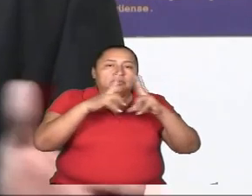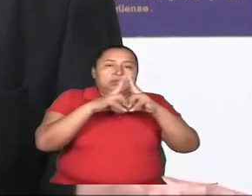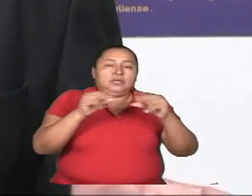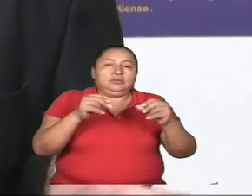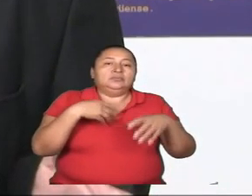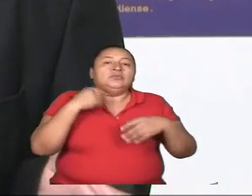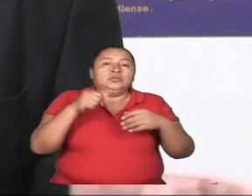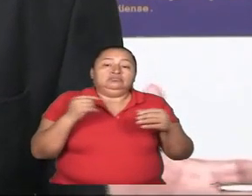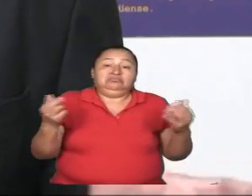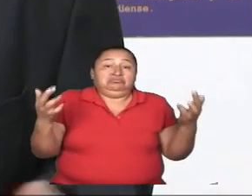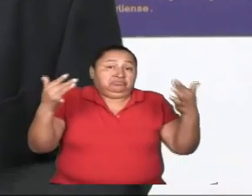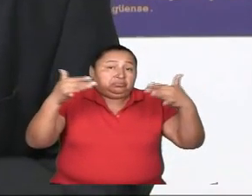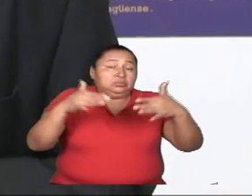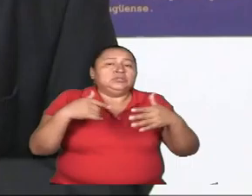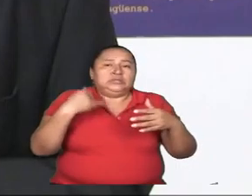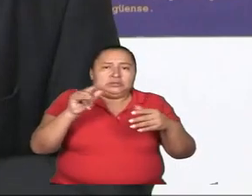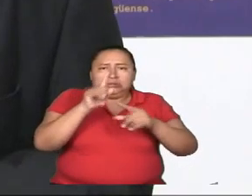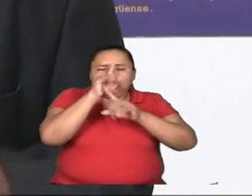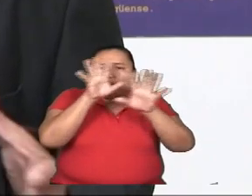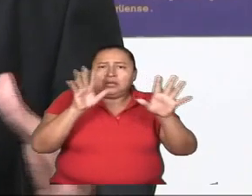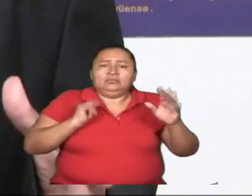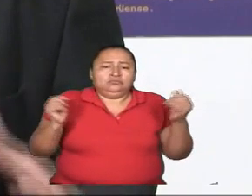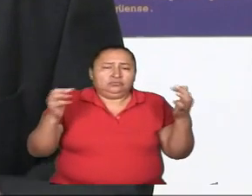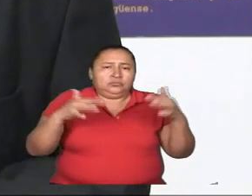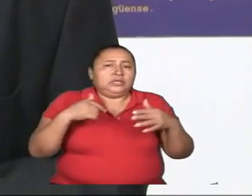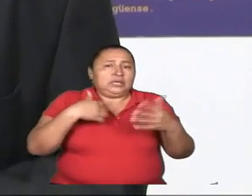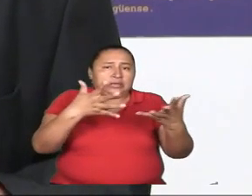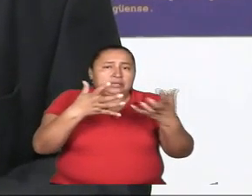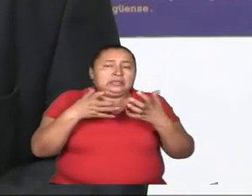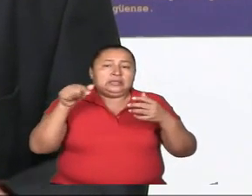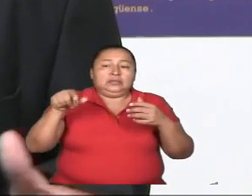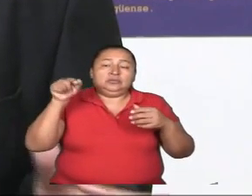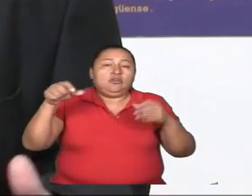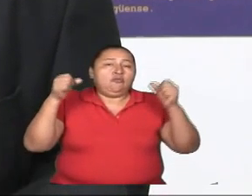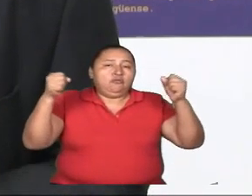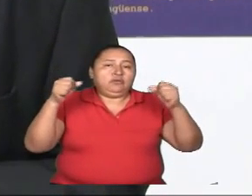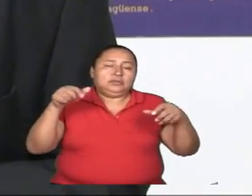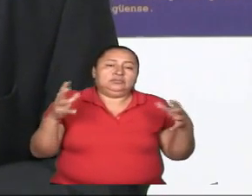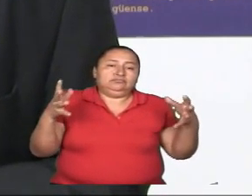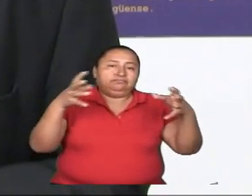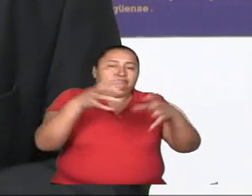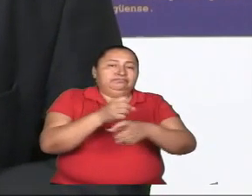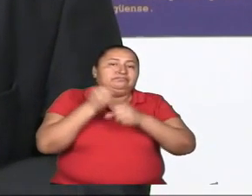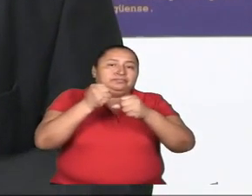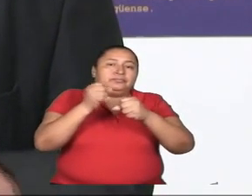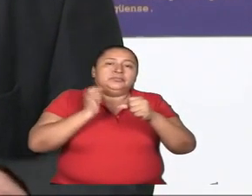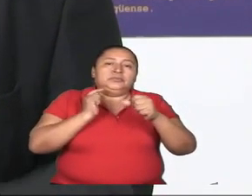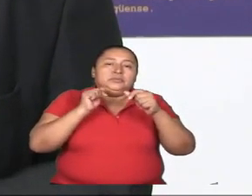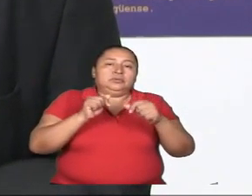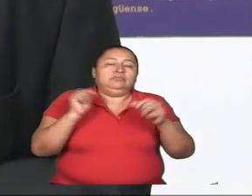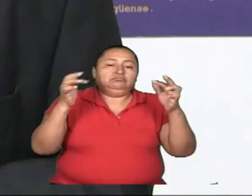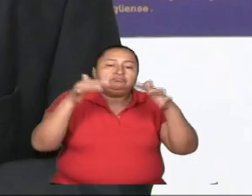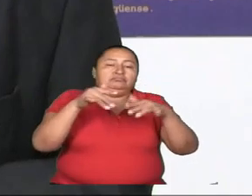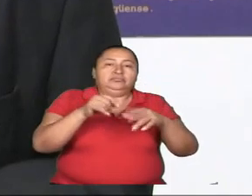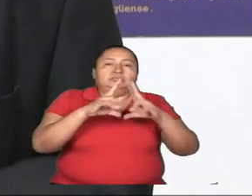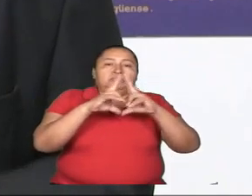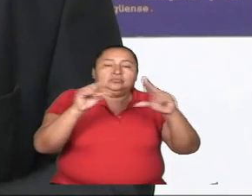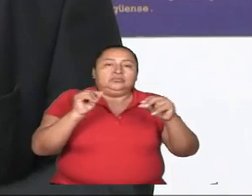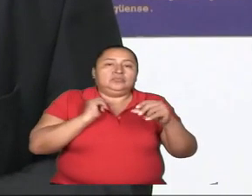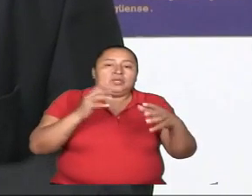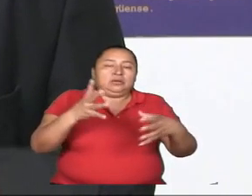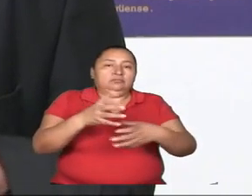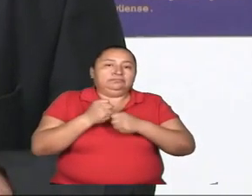Son invasiones, de eso estamos claros, que las pretensiones de las grandes potencias siempre han sido invadir al país,